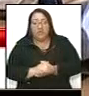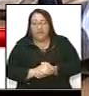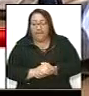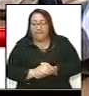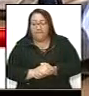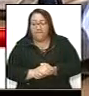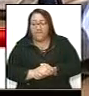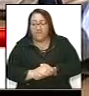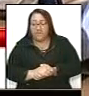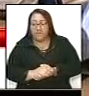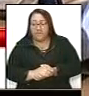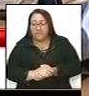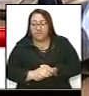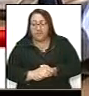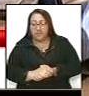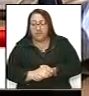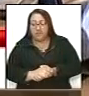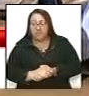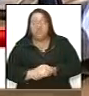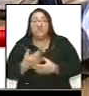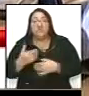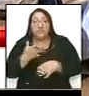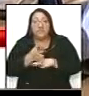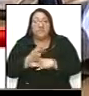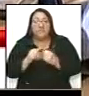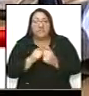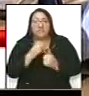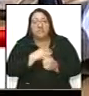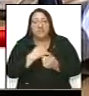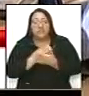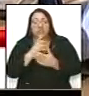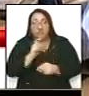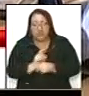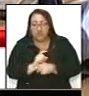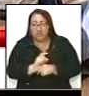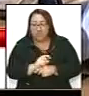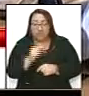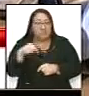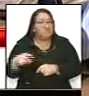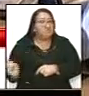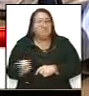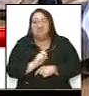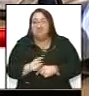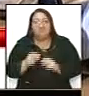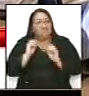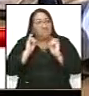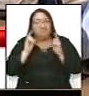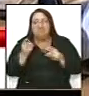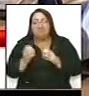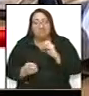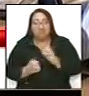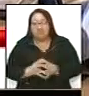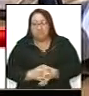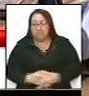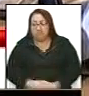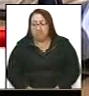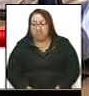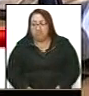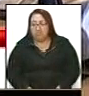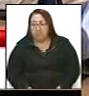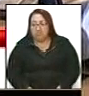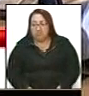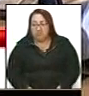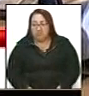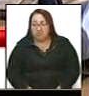igual manera, ha recurrido al Ministerio de Educación, tampoco le dan solución. Entonces, yo